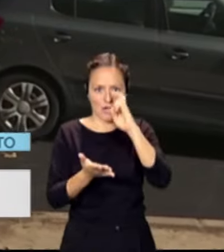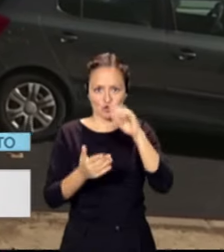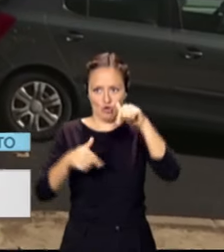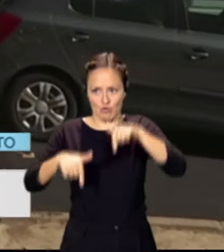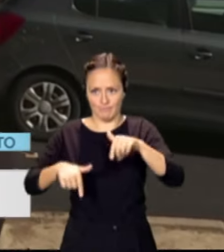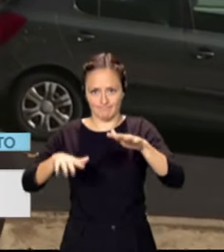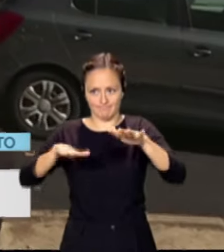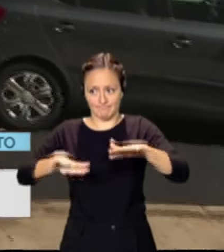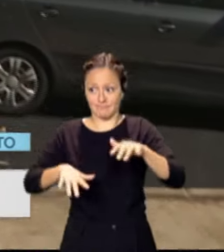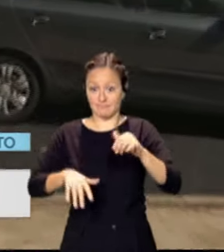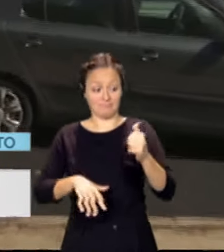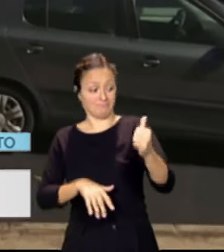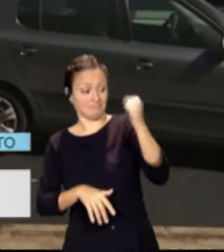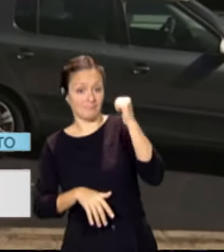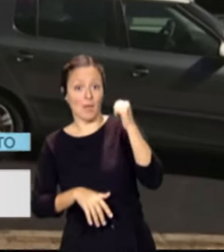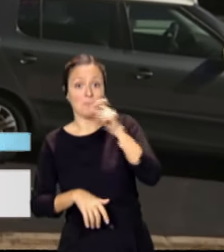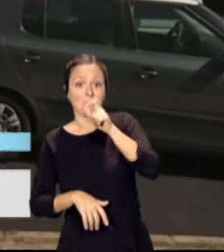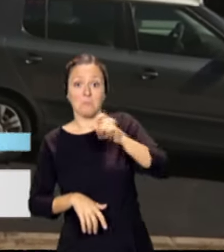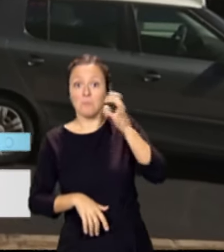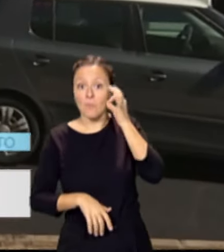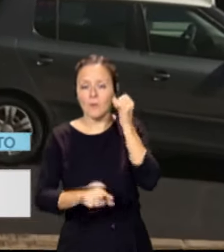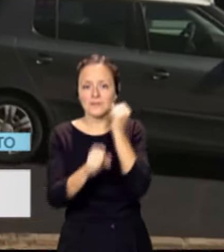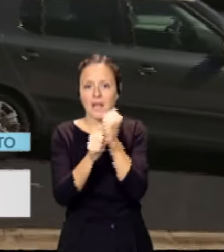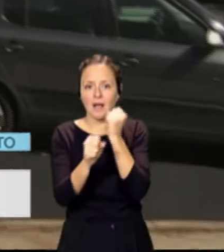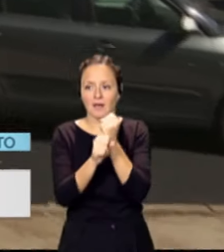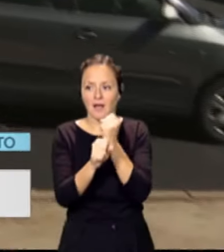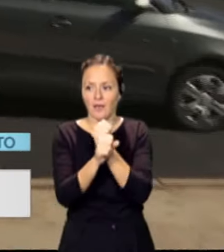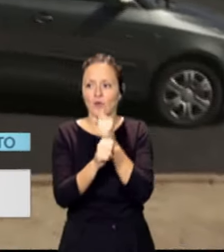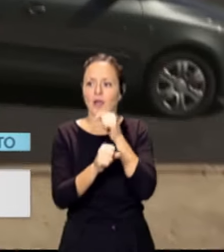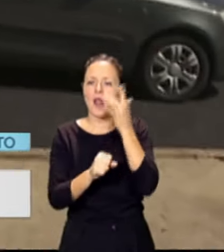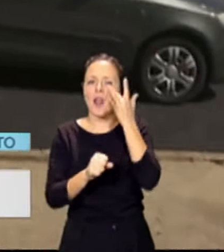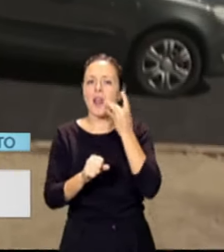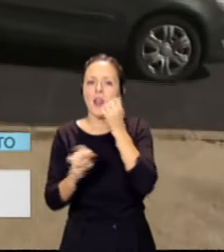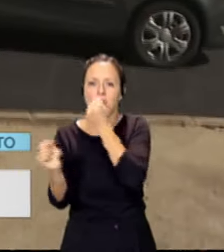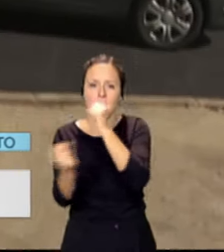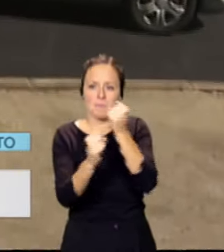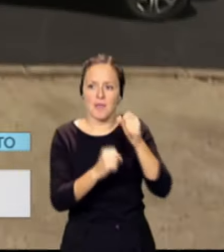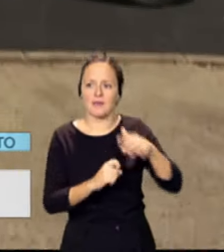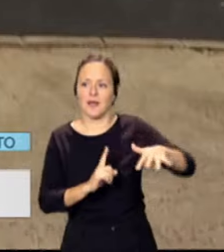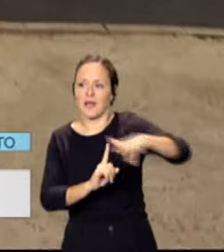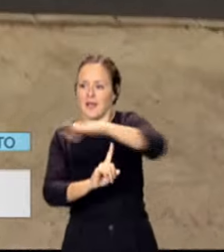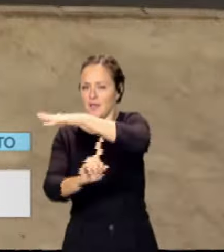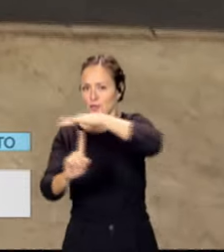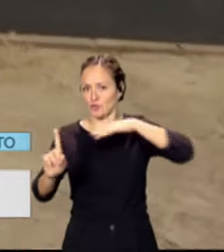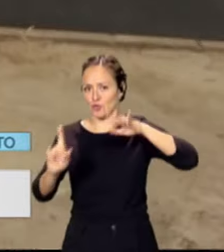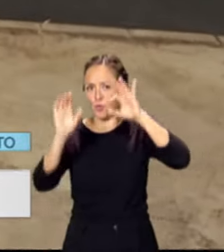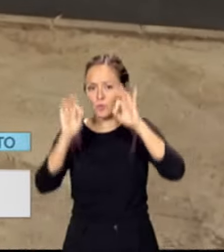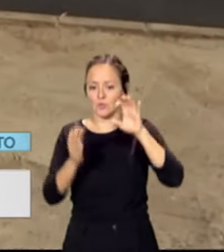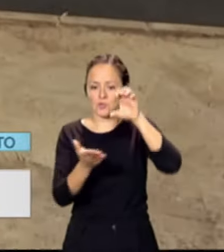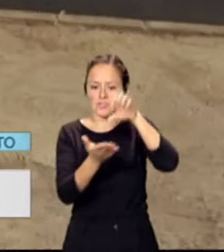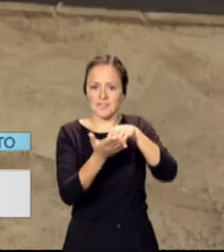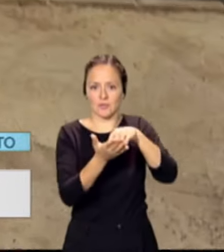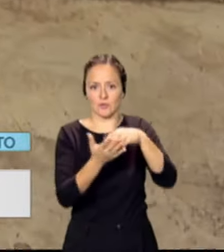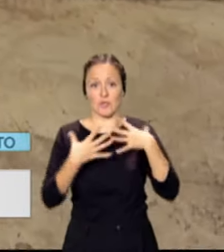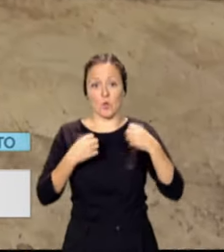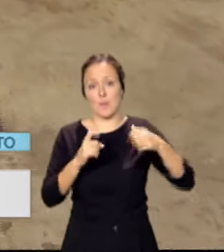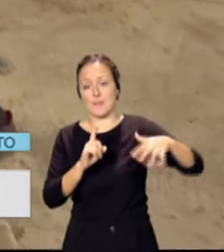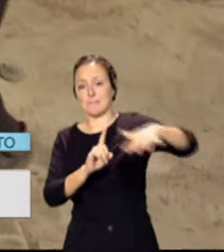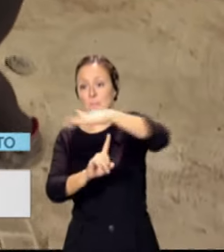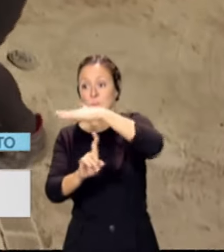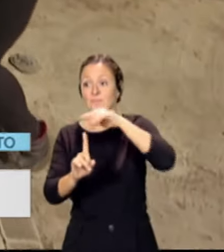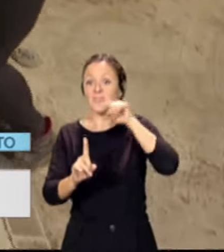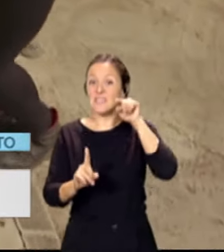de trabajadoras están realizando tareas de limpieza en el entorno del centro de salud y que es otro de